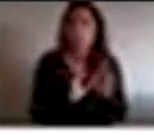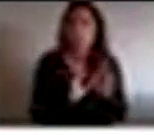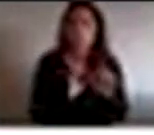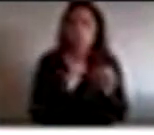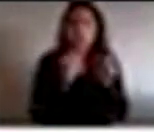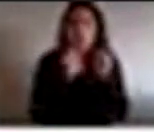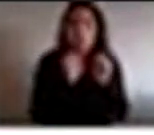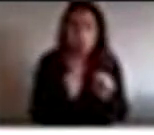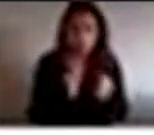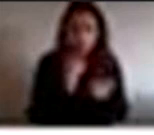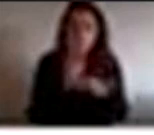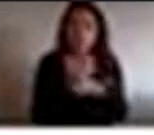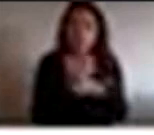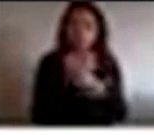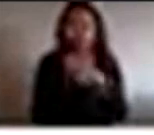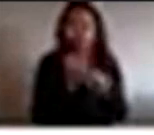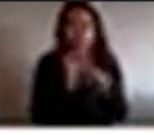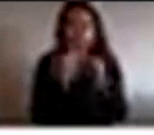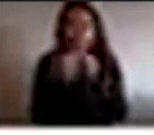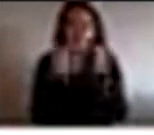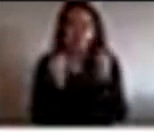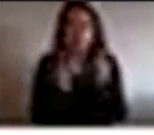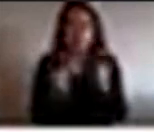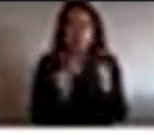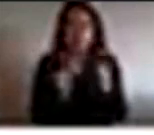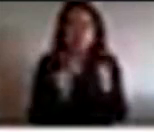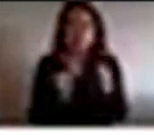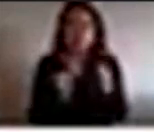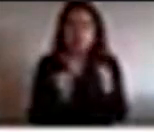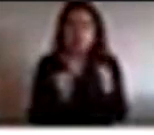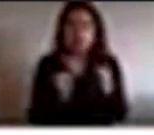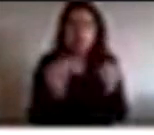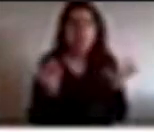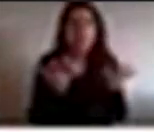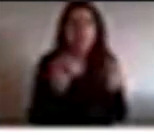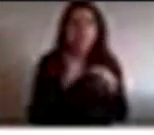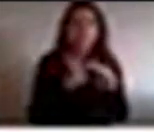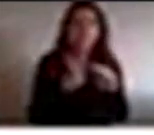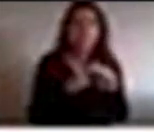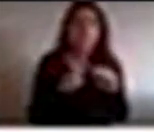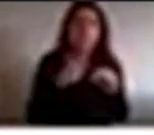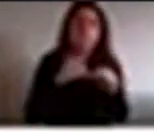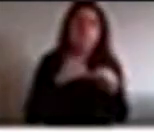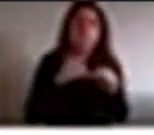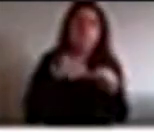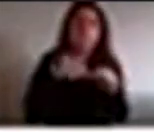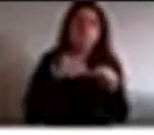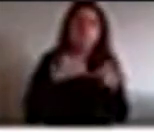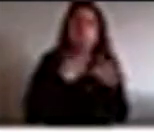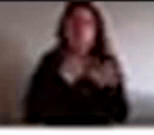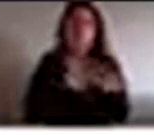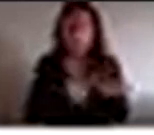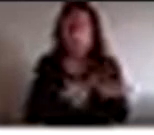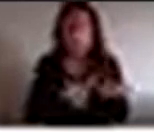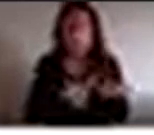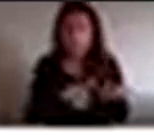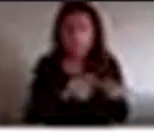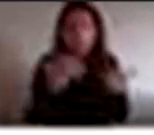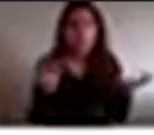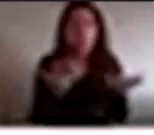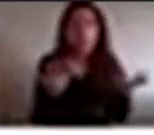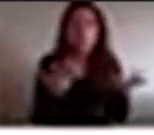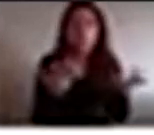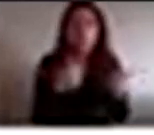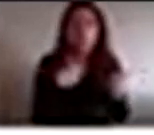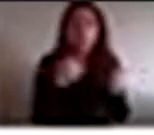y que desde este año se debe informar? ¿Cómo se va a hacer este proceso? ¿Se habilitará algún portal? ¿O cómo, cuándo se ingresan